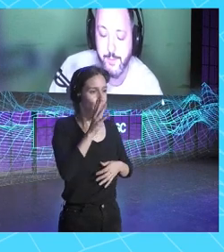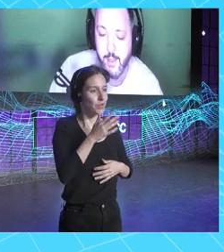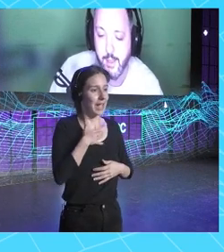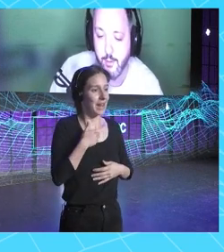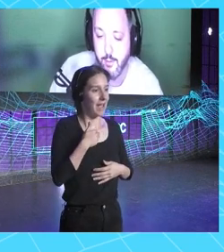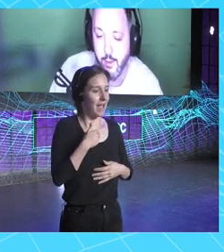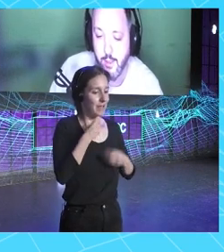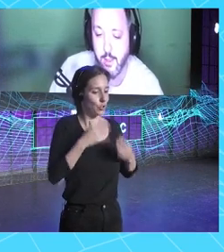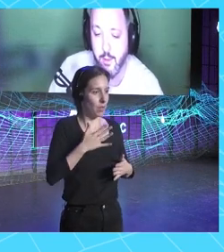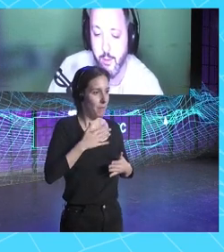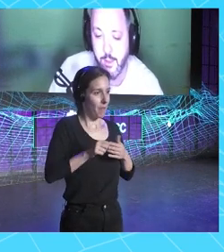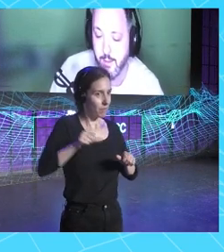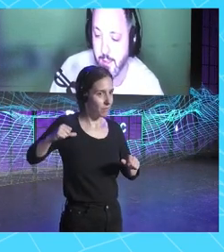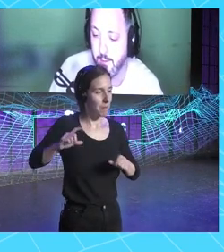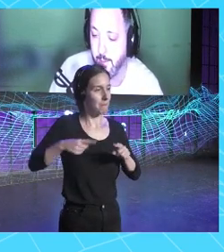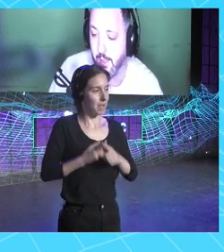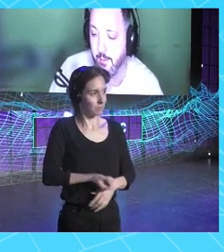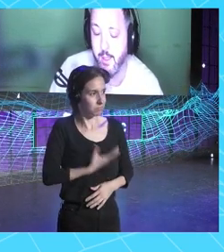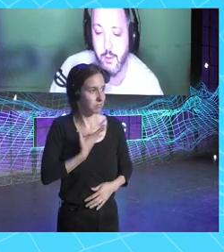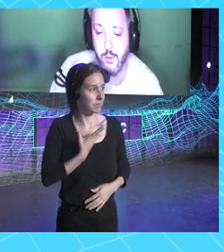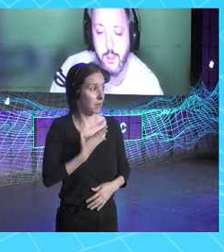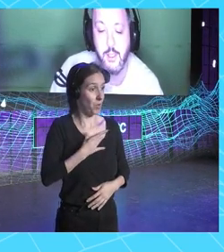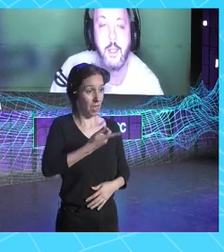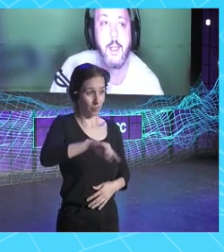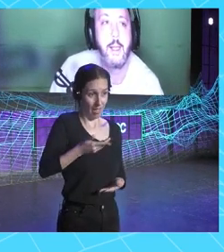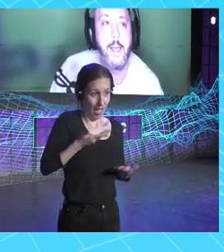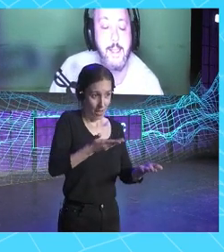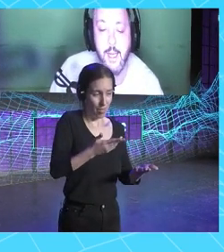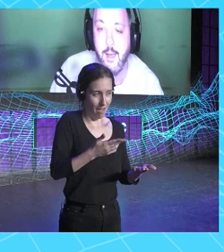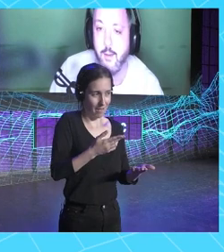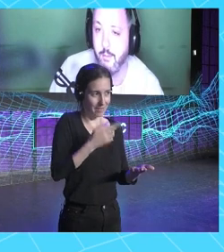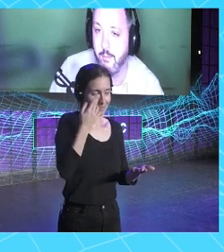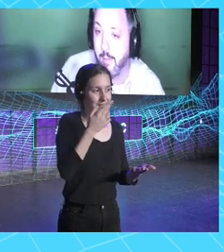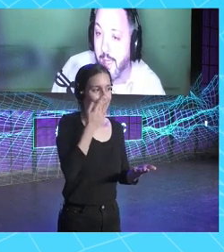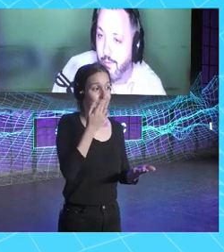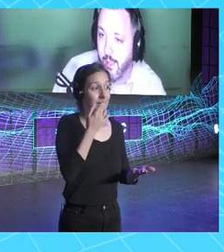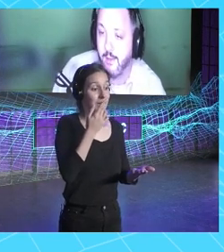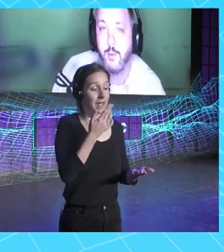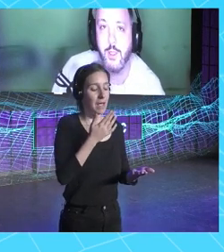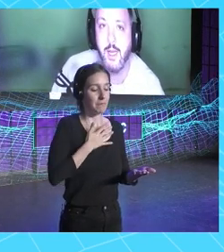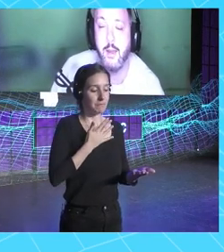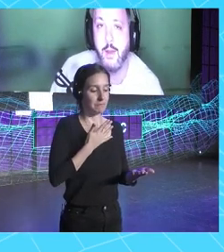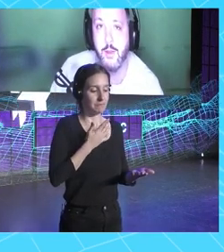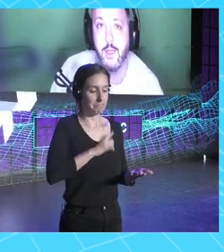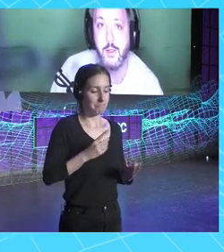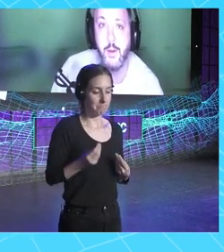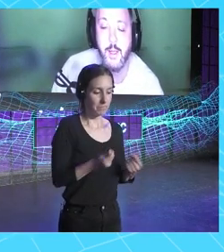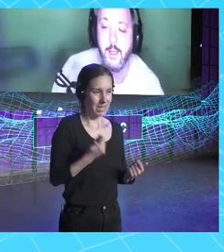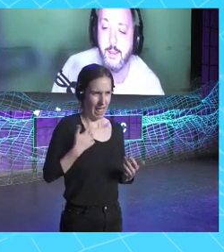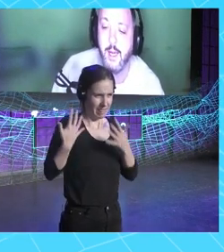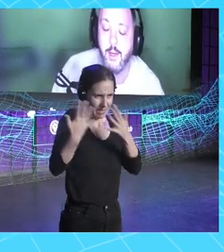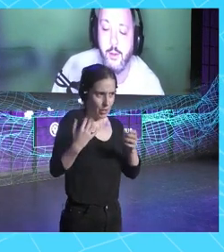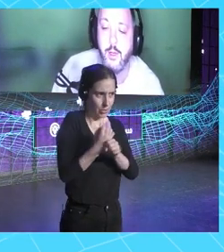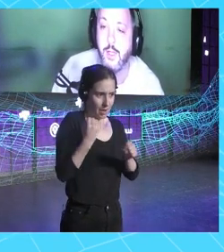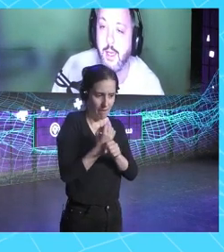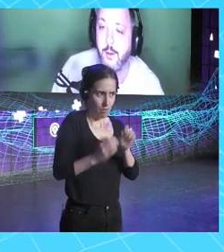y las motivaciones que creo que pueden ser interesantes para para vosotros Es que mi feeling después de estar 10 años en esto es